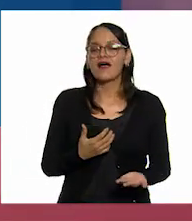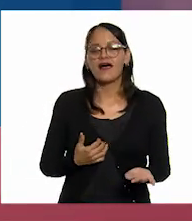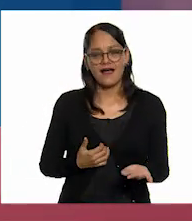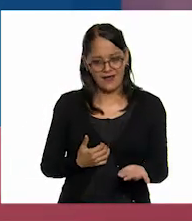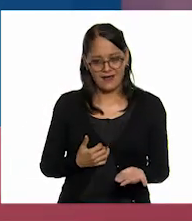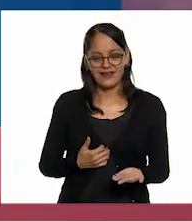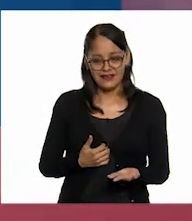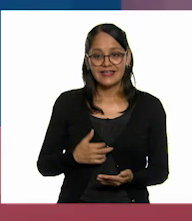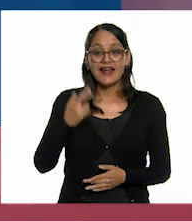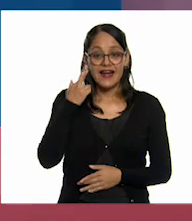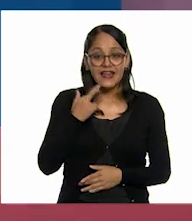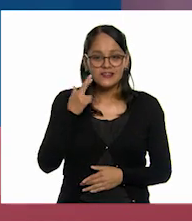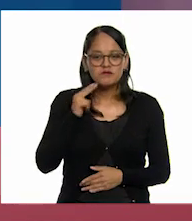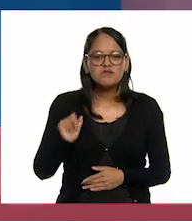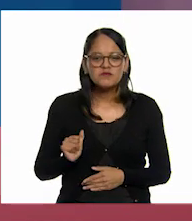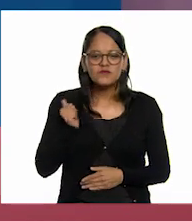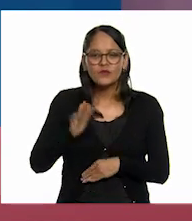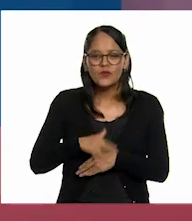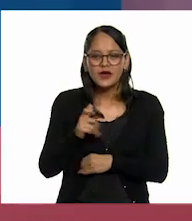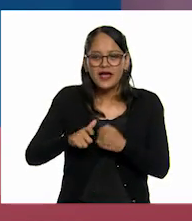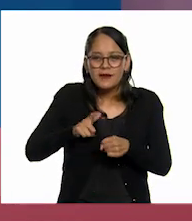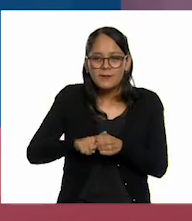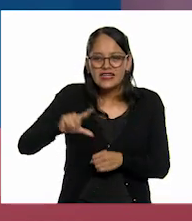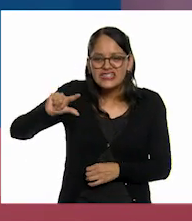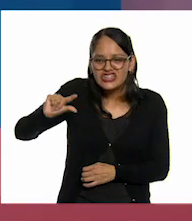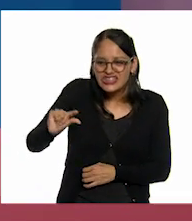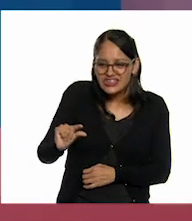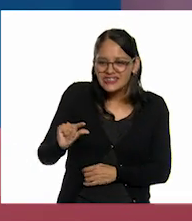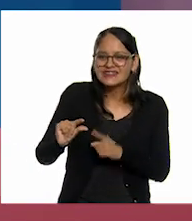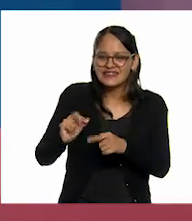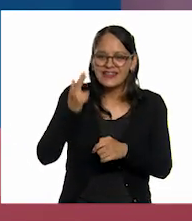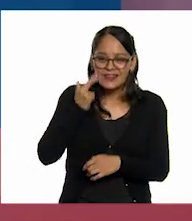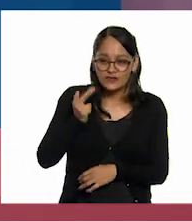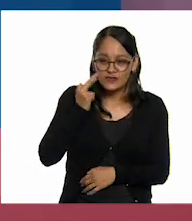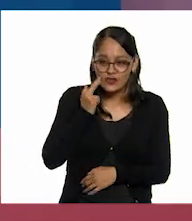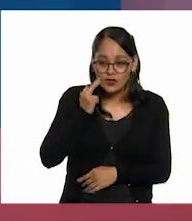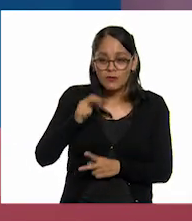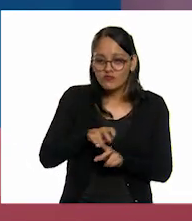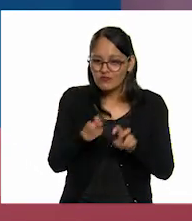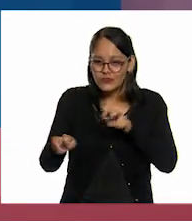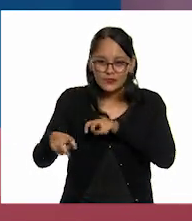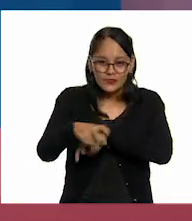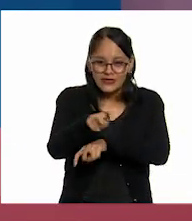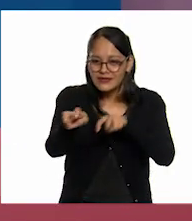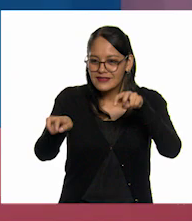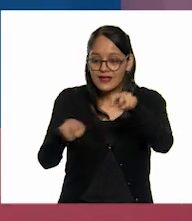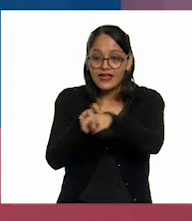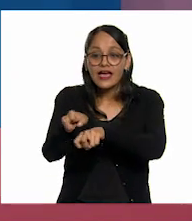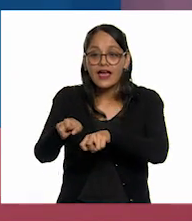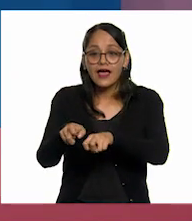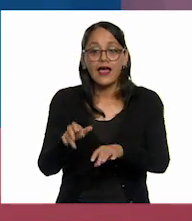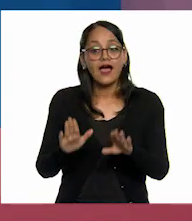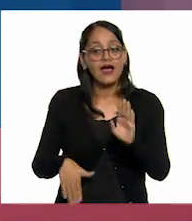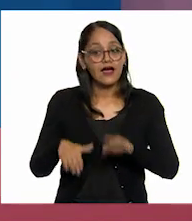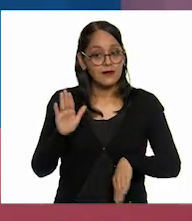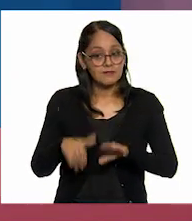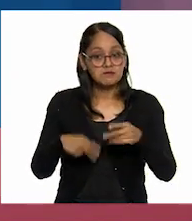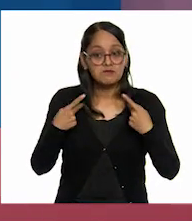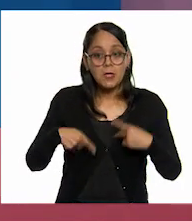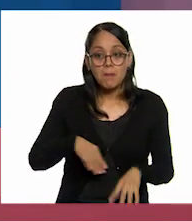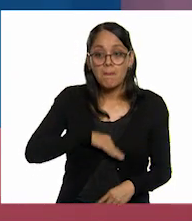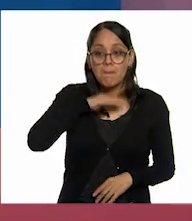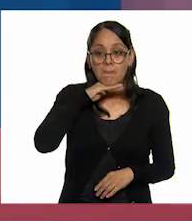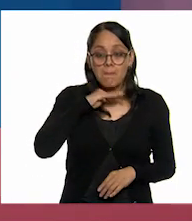son chiquitos, pero no tan chiquitos porque andan por ahí y a veces nadie los